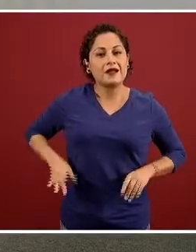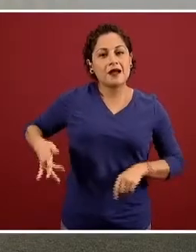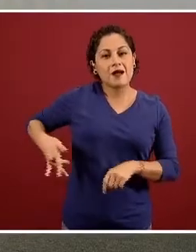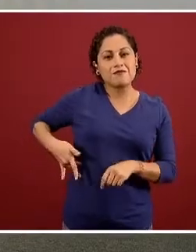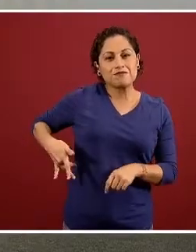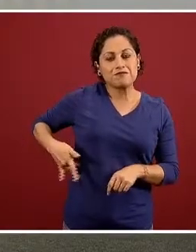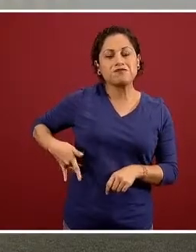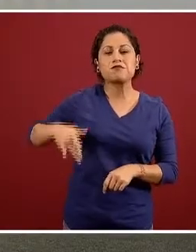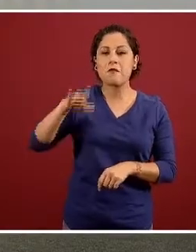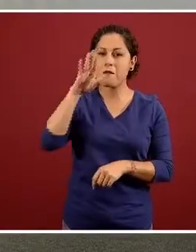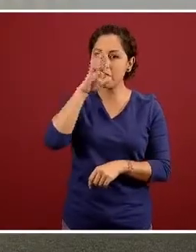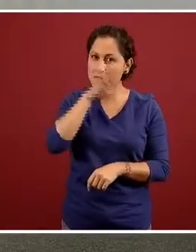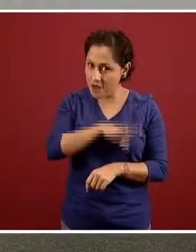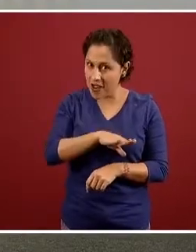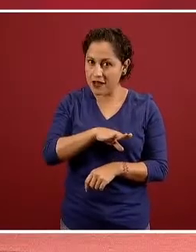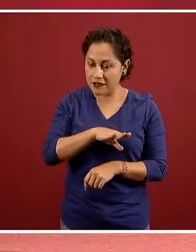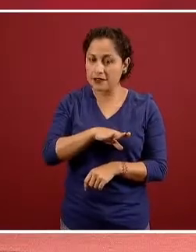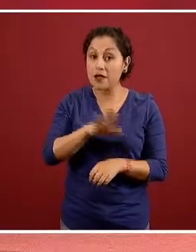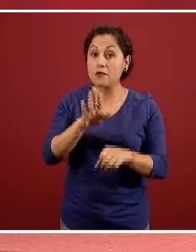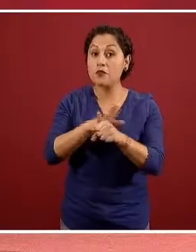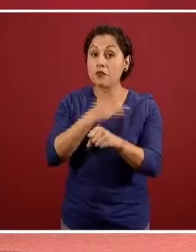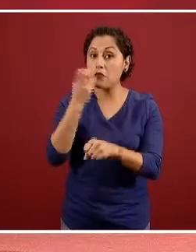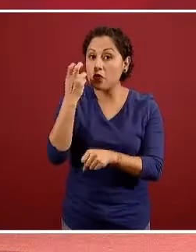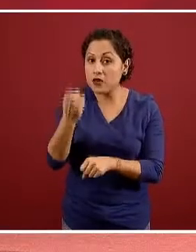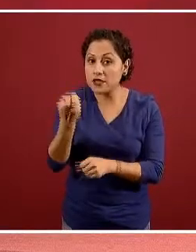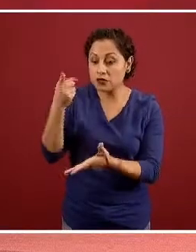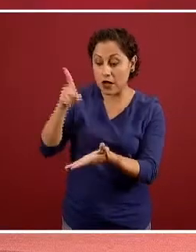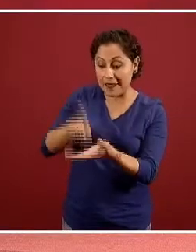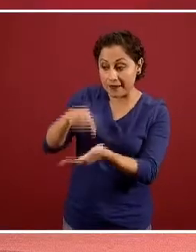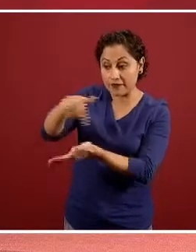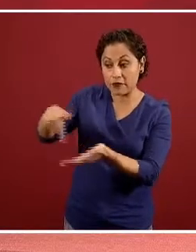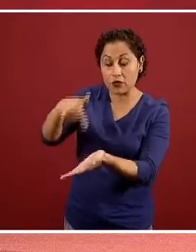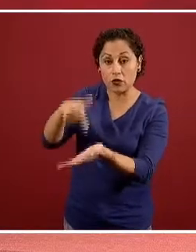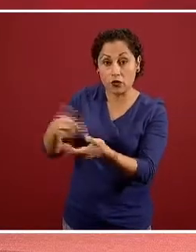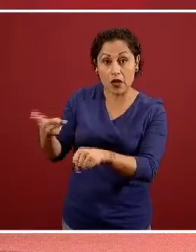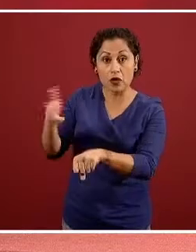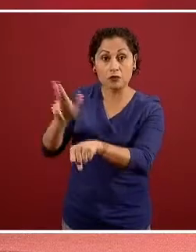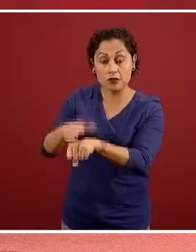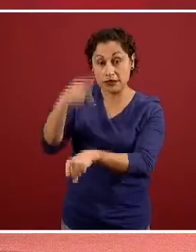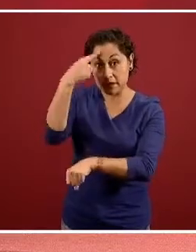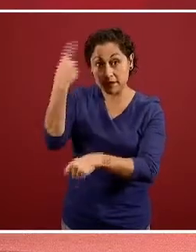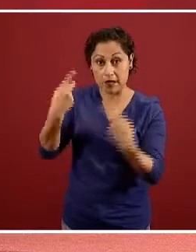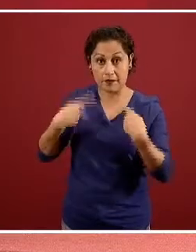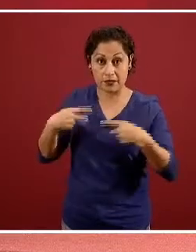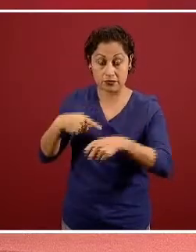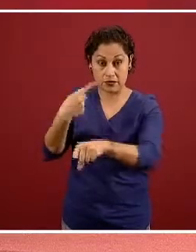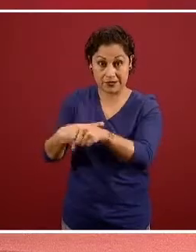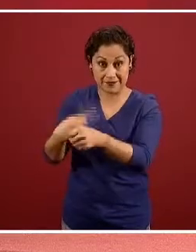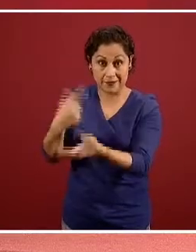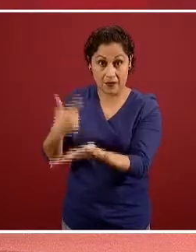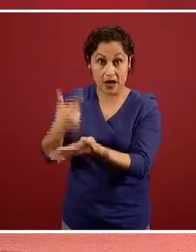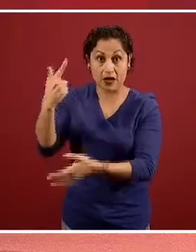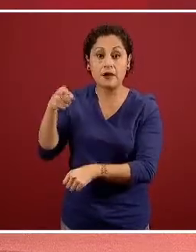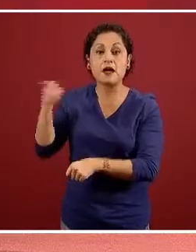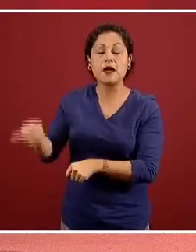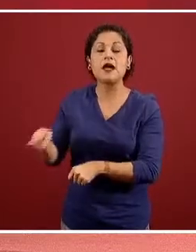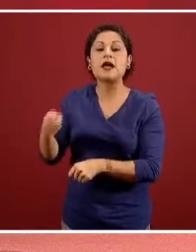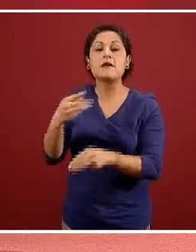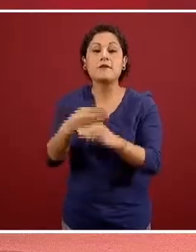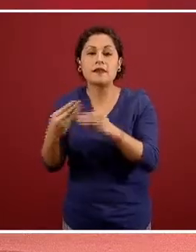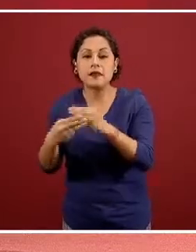una unidad de terapia intensiva se cuente también con los equipos para utilizar la hemodiálisis en el caso que sea